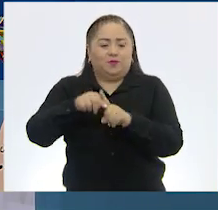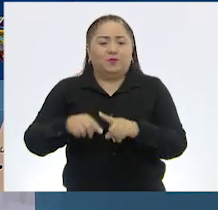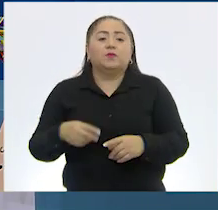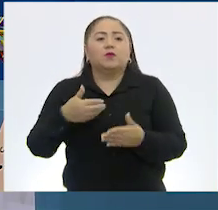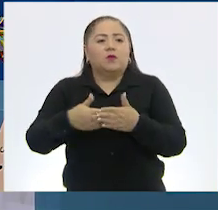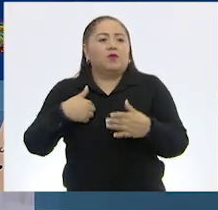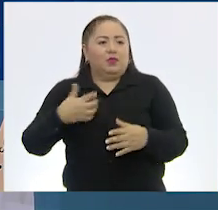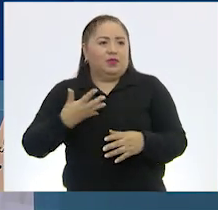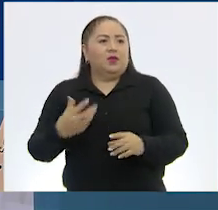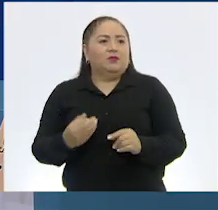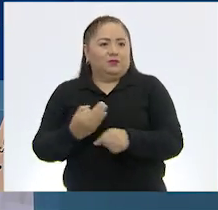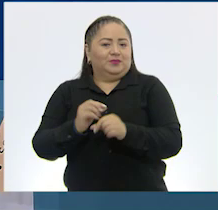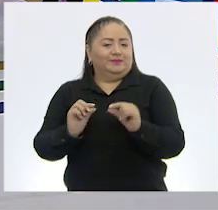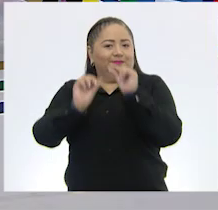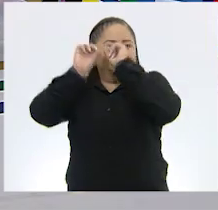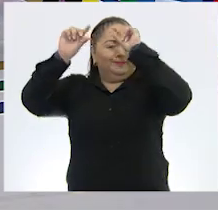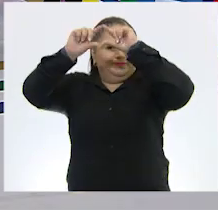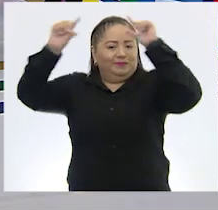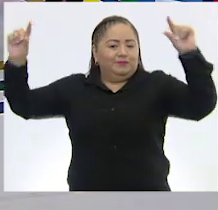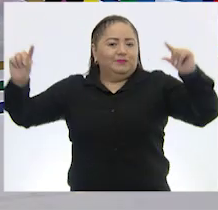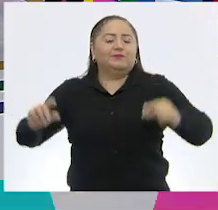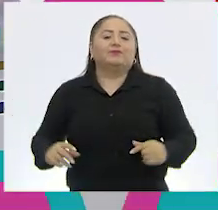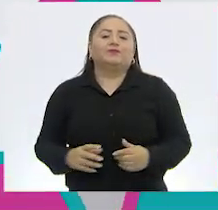Yo aquí lo tengo, voy a ponerlo.